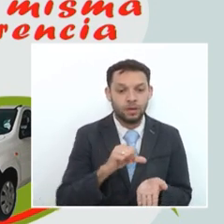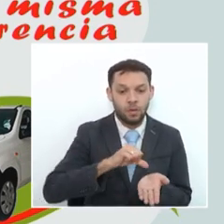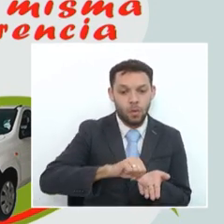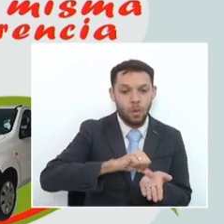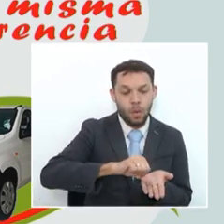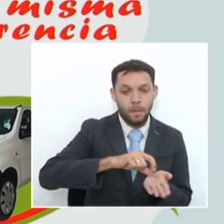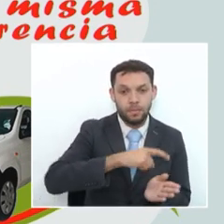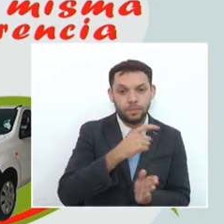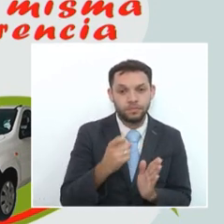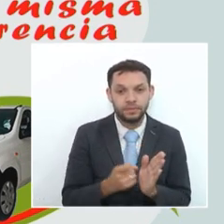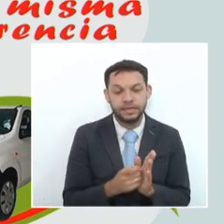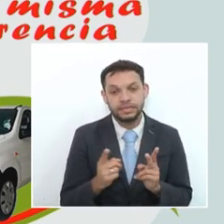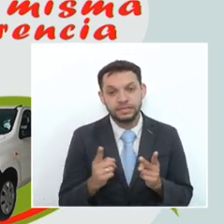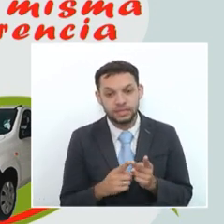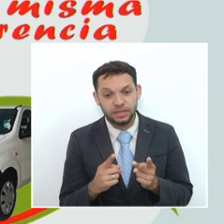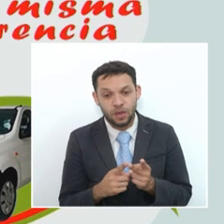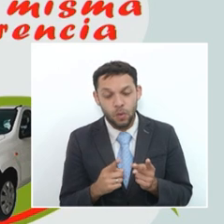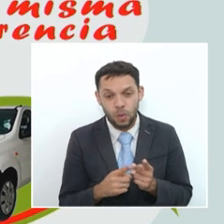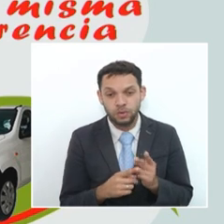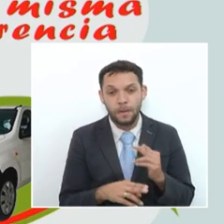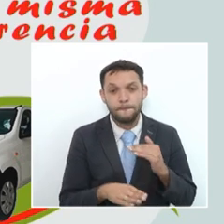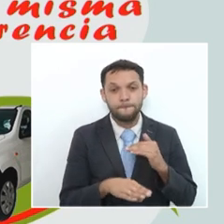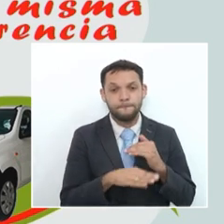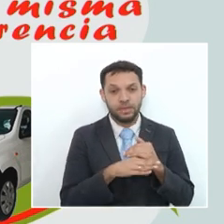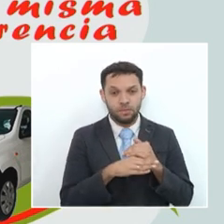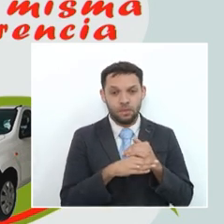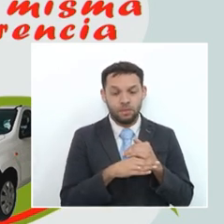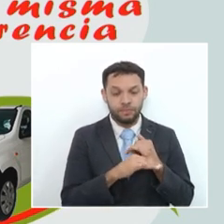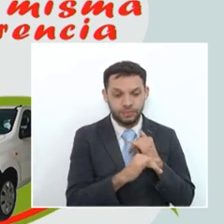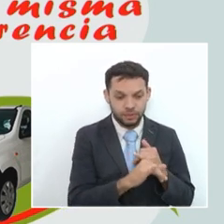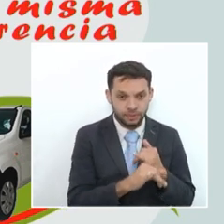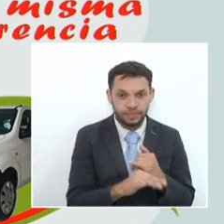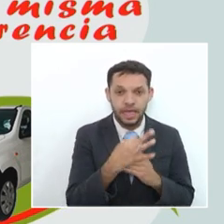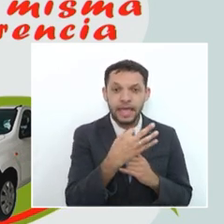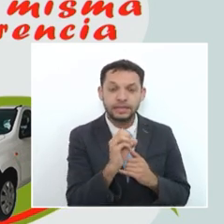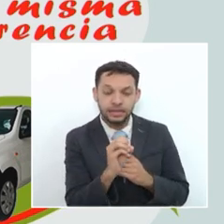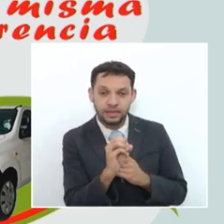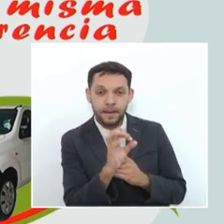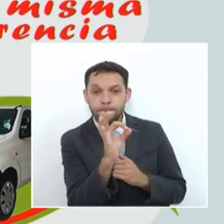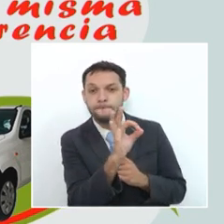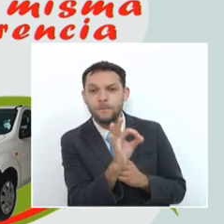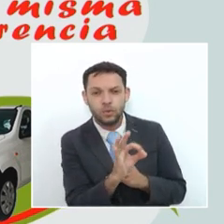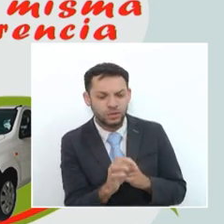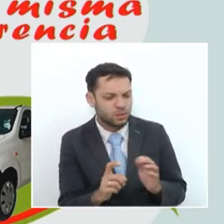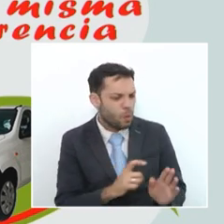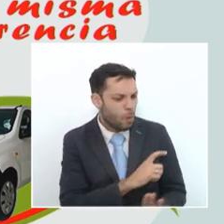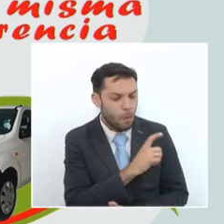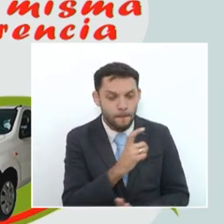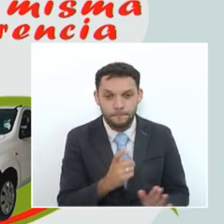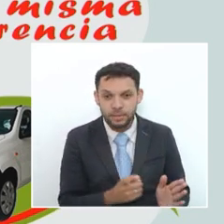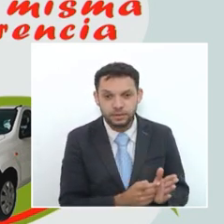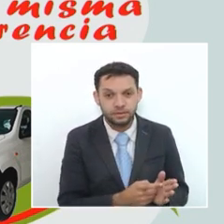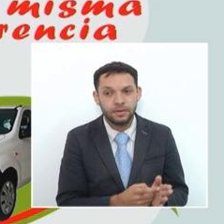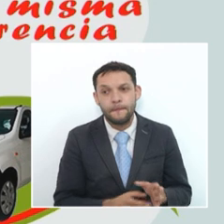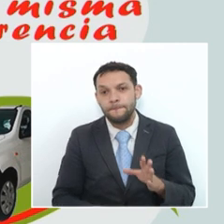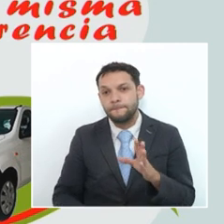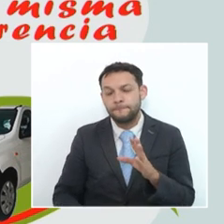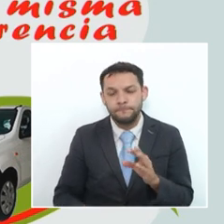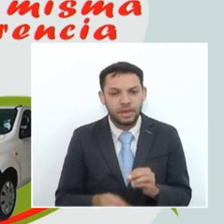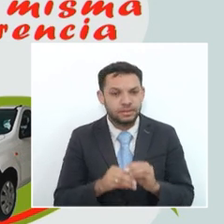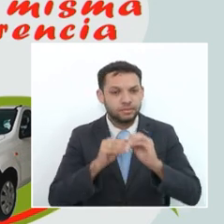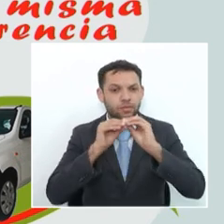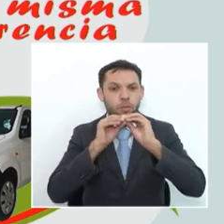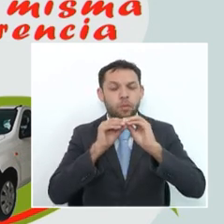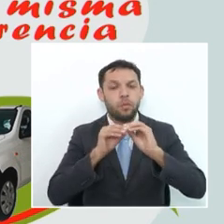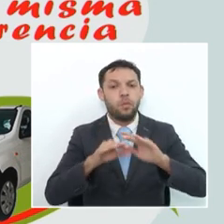el segundo producto igual al primero, se le da el 30% en todos los productos. Pero hay una noticia bomba, una